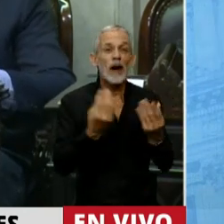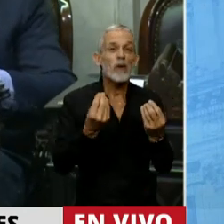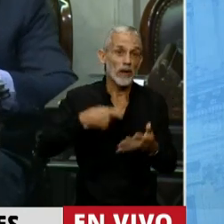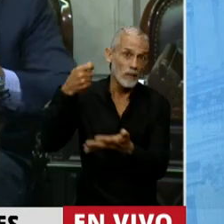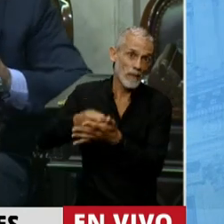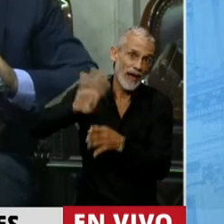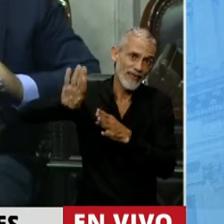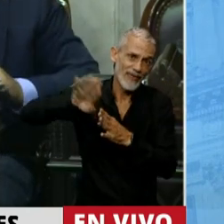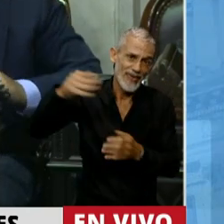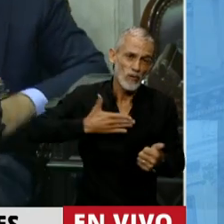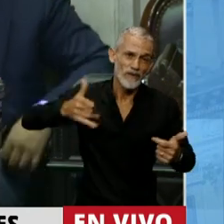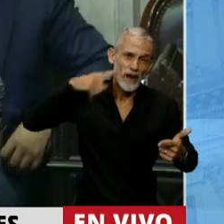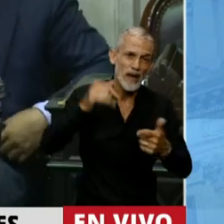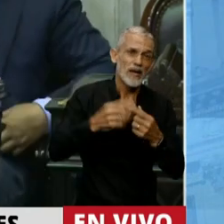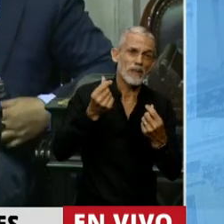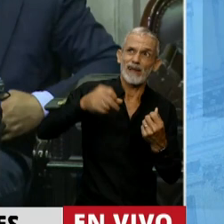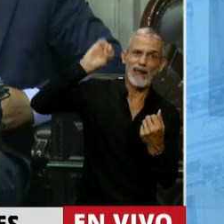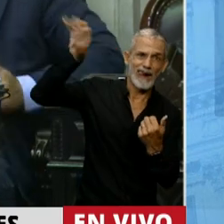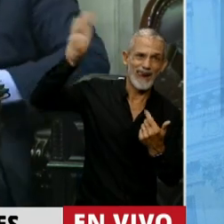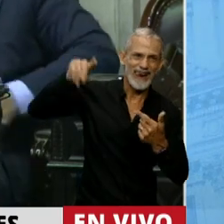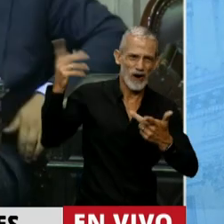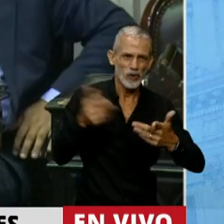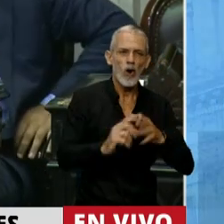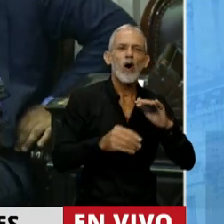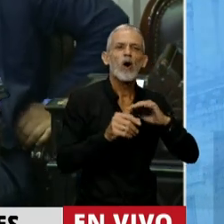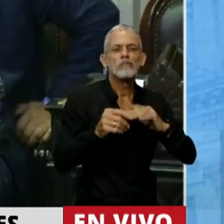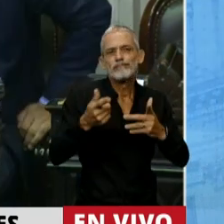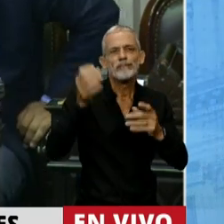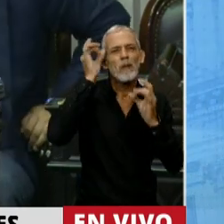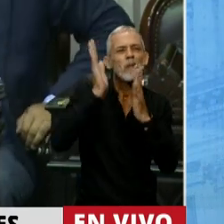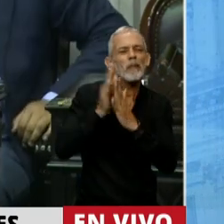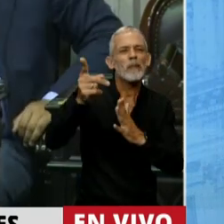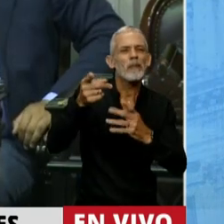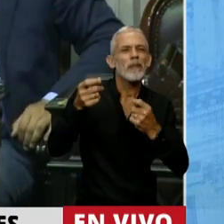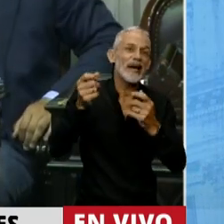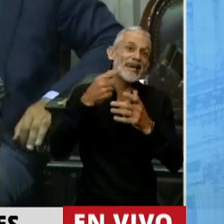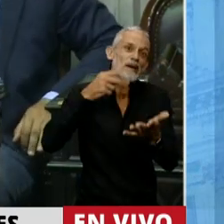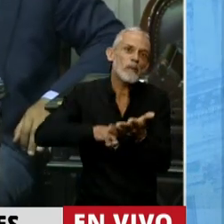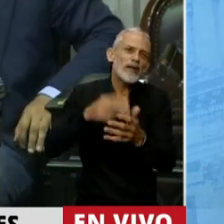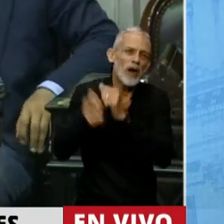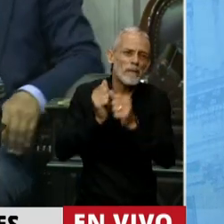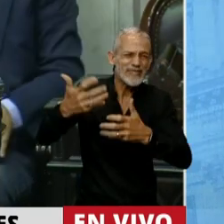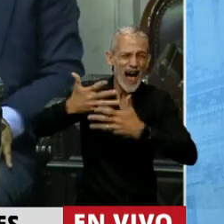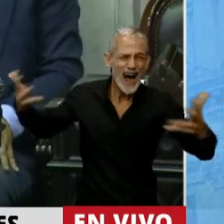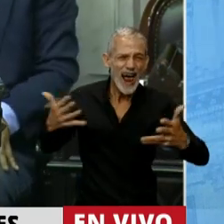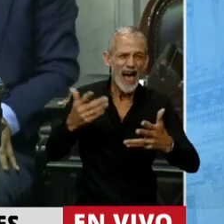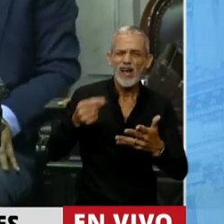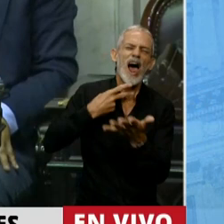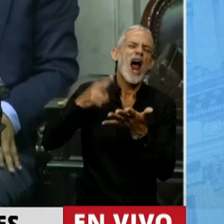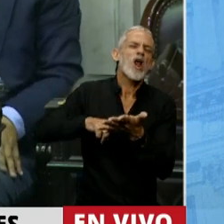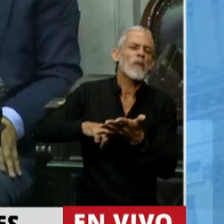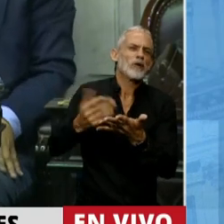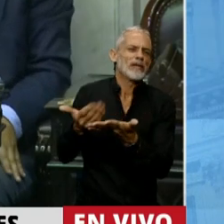de la deuda, por la fuga de capitales, por subsidiar o perdonar impuestos a las grandes empresas y